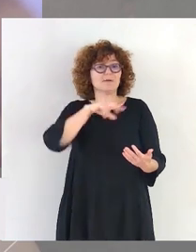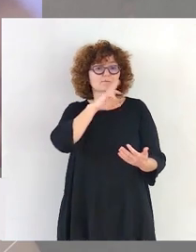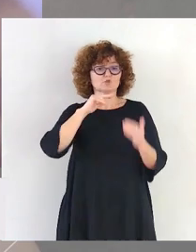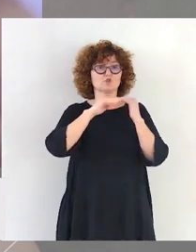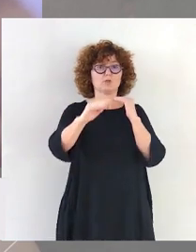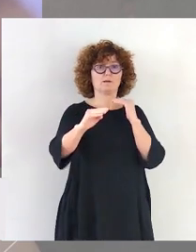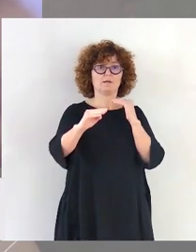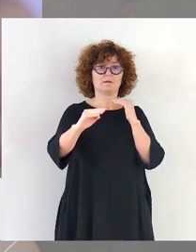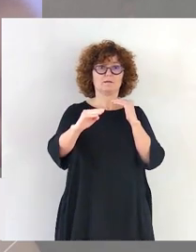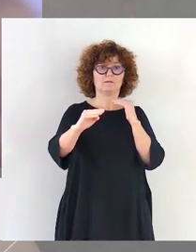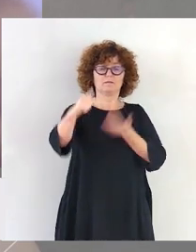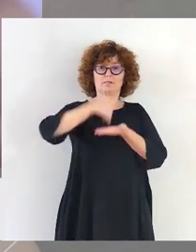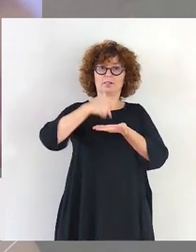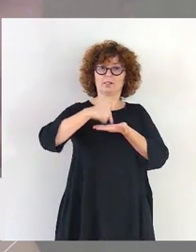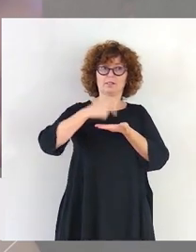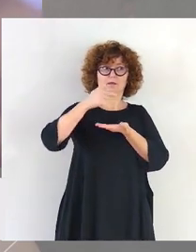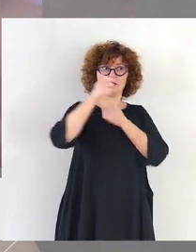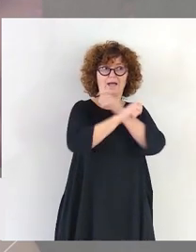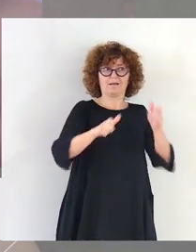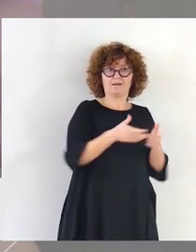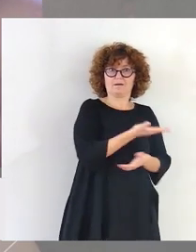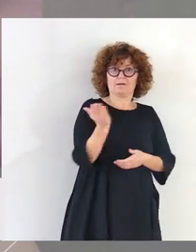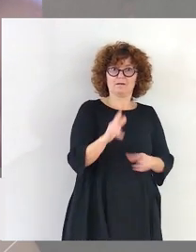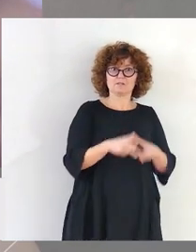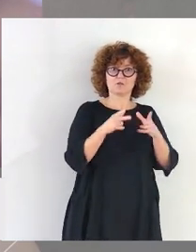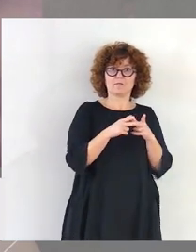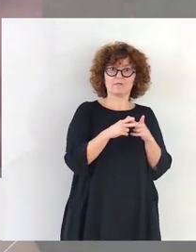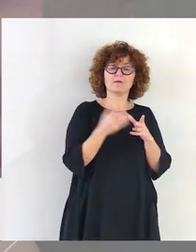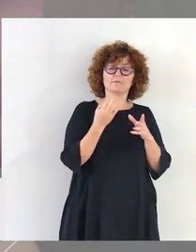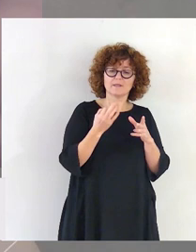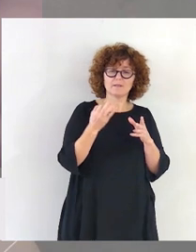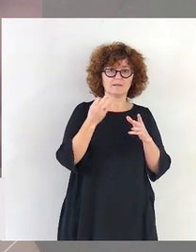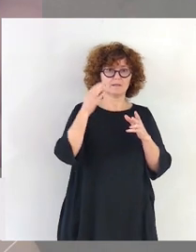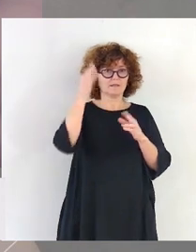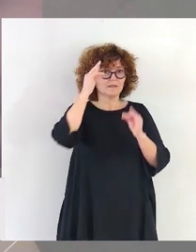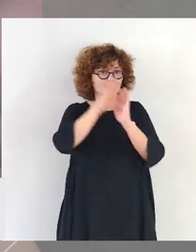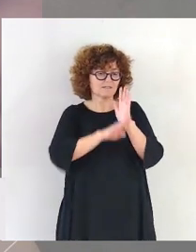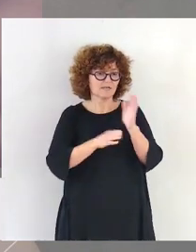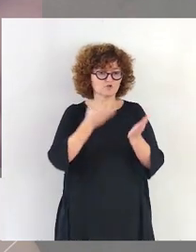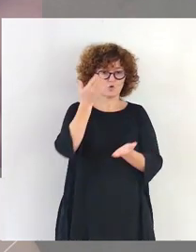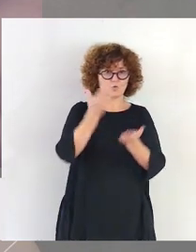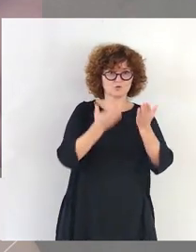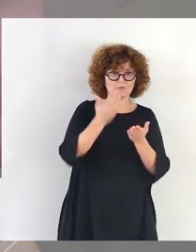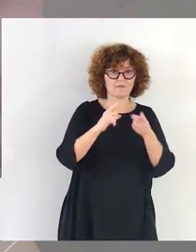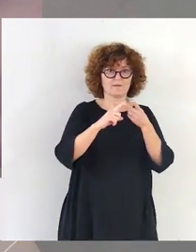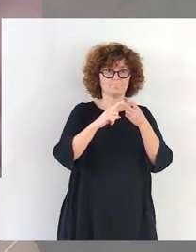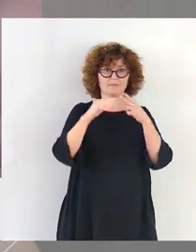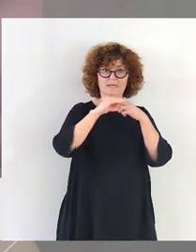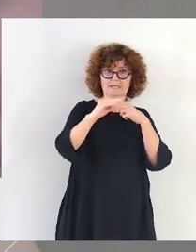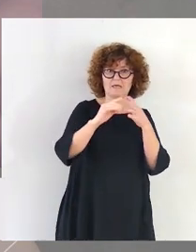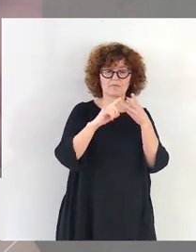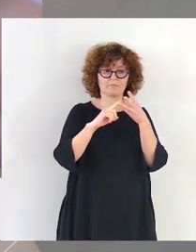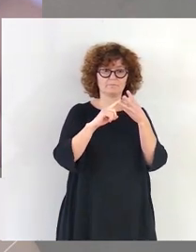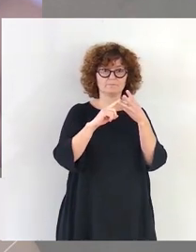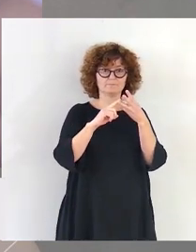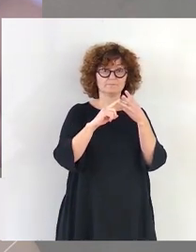está pidiendo a gritos entonces claro incorporar todas nuestras variables no y todos esos criterios de justicia de equidad todo lo